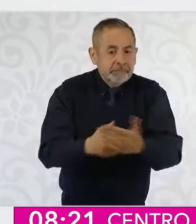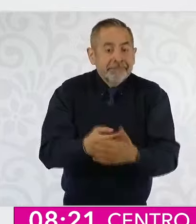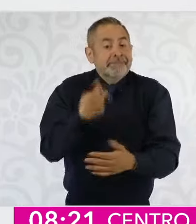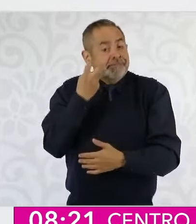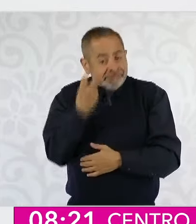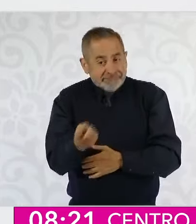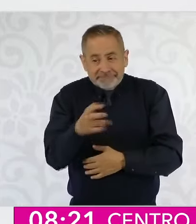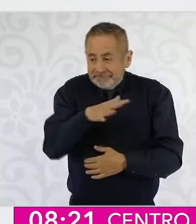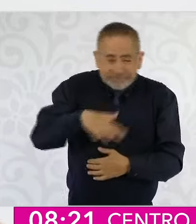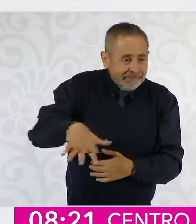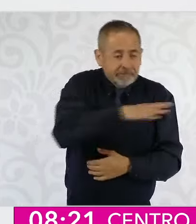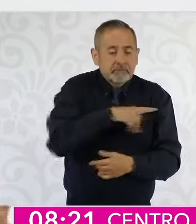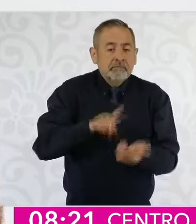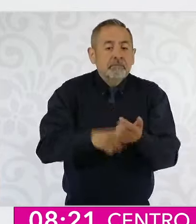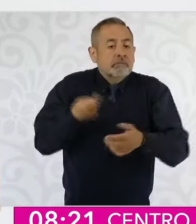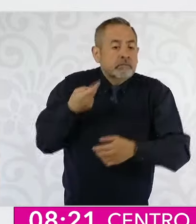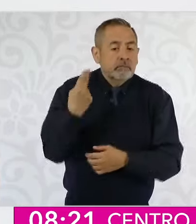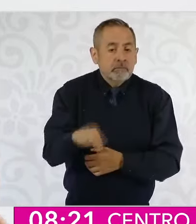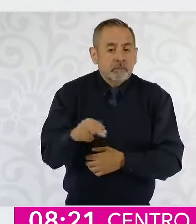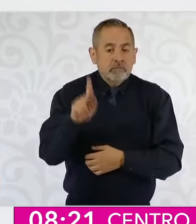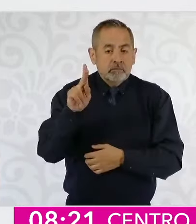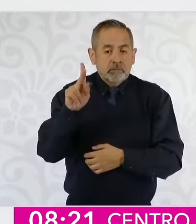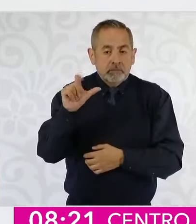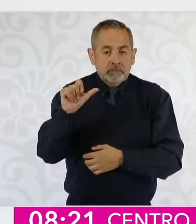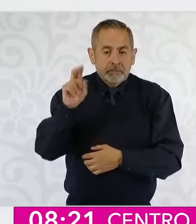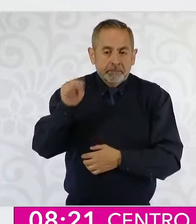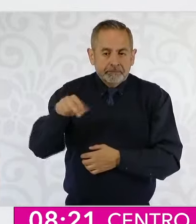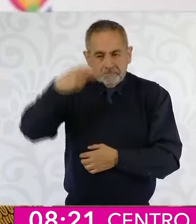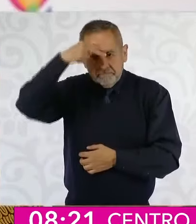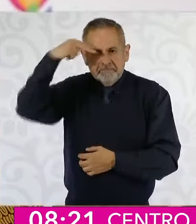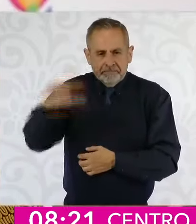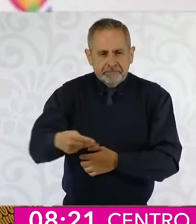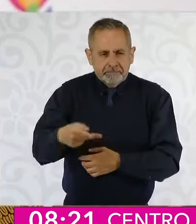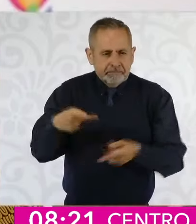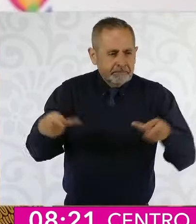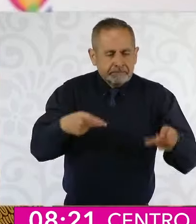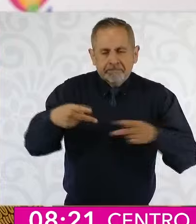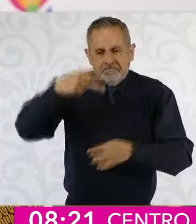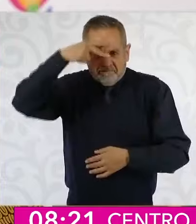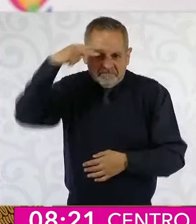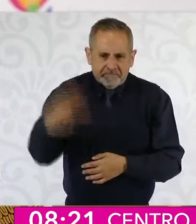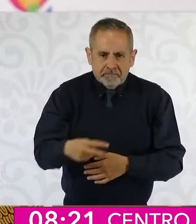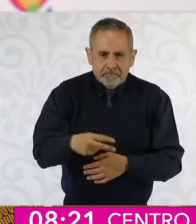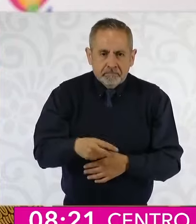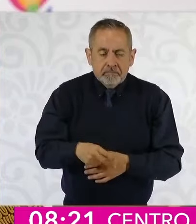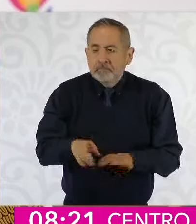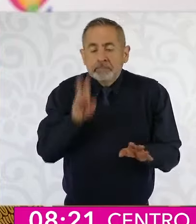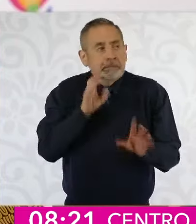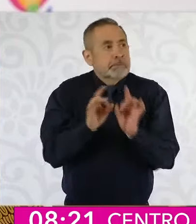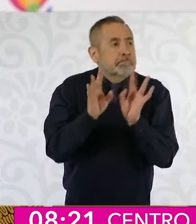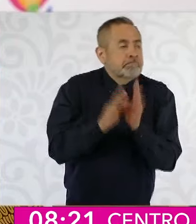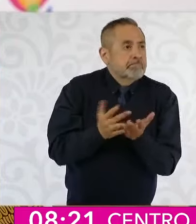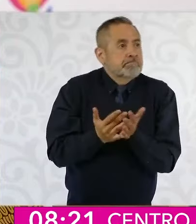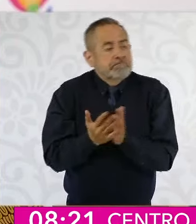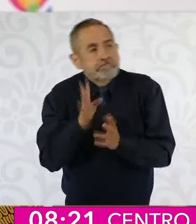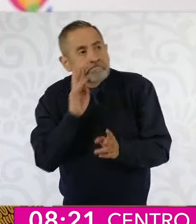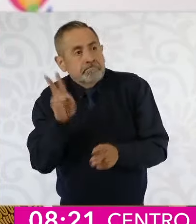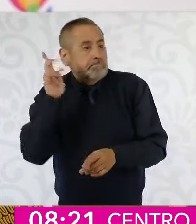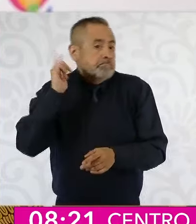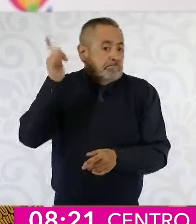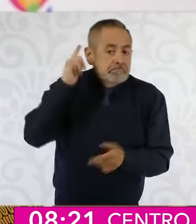México. Si nosotros tenemos un plan, no es solamente esperar que el mercado haga su